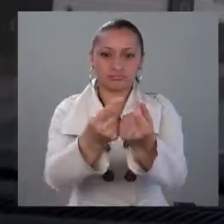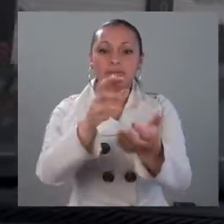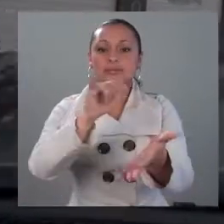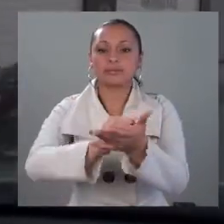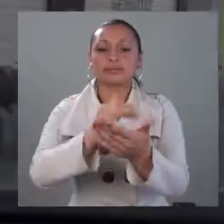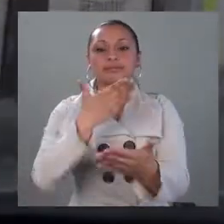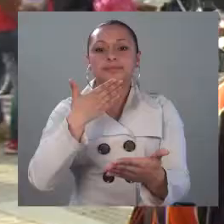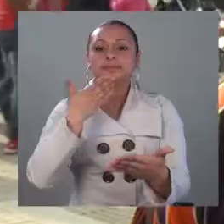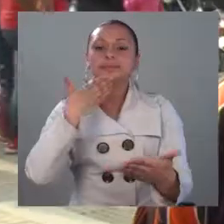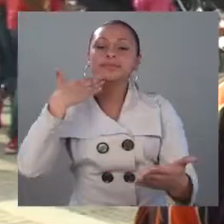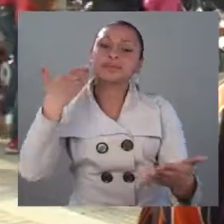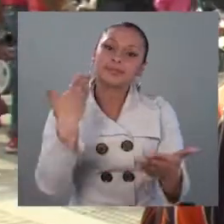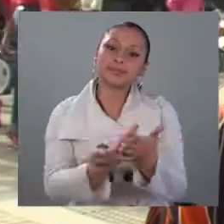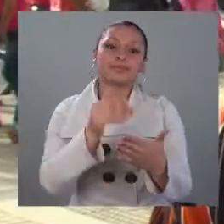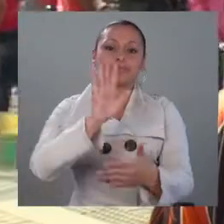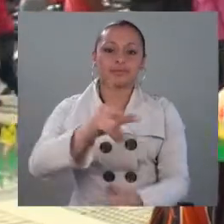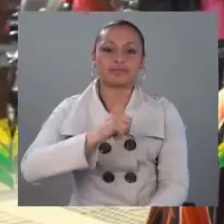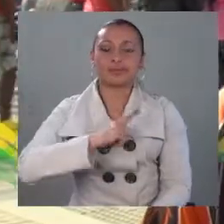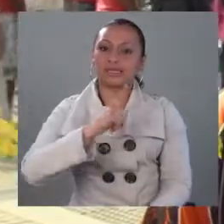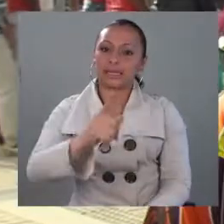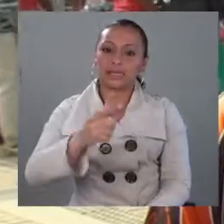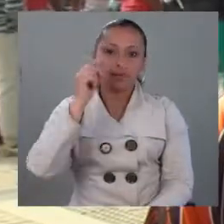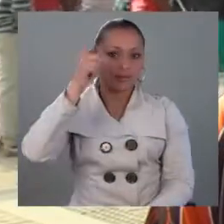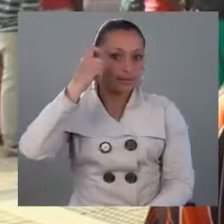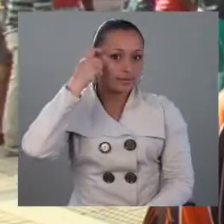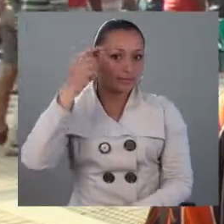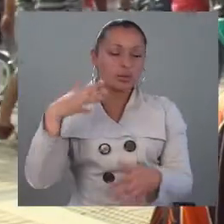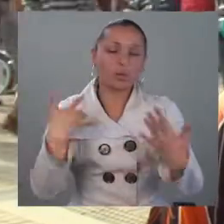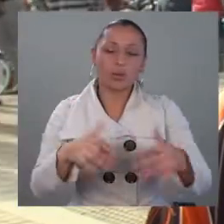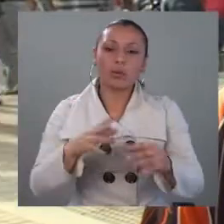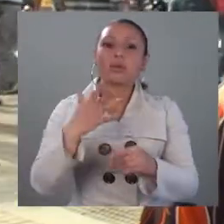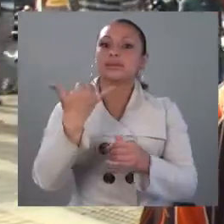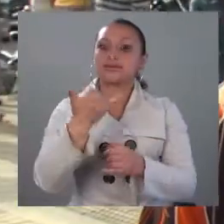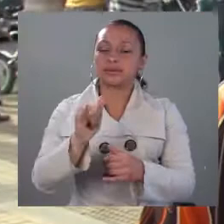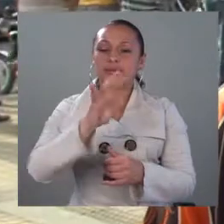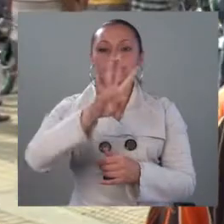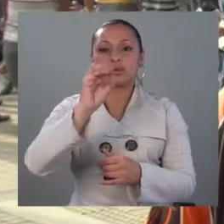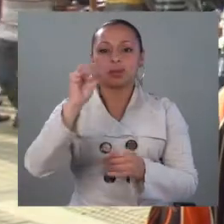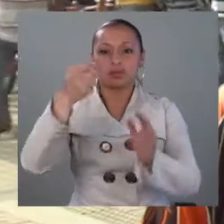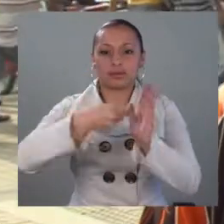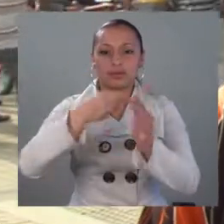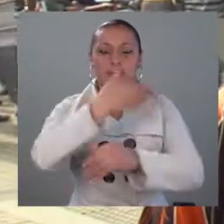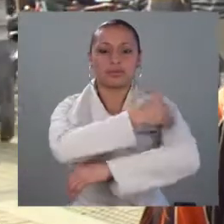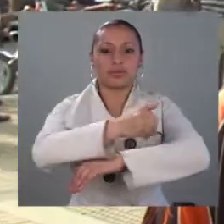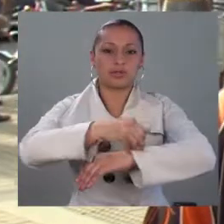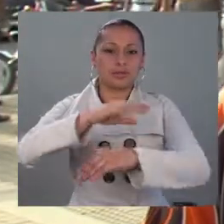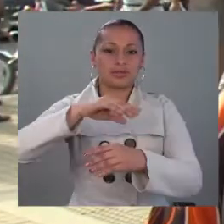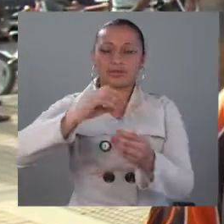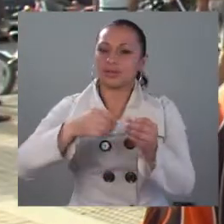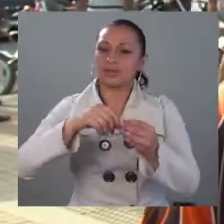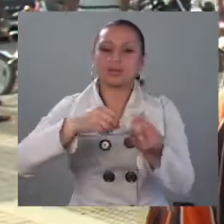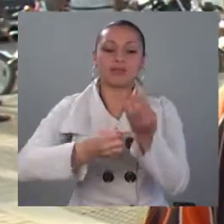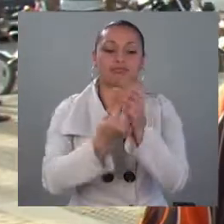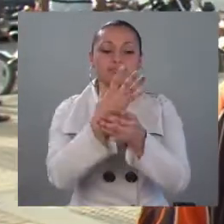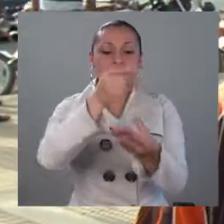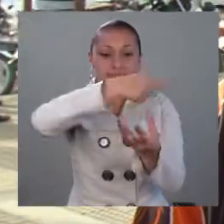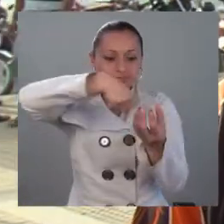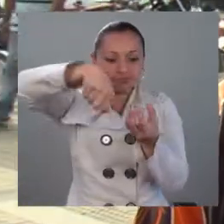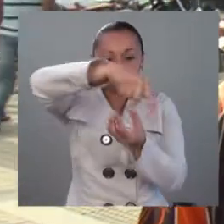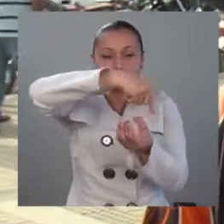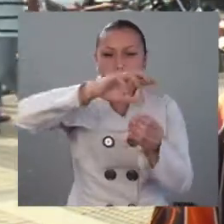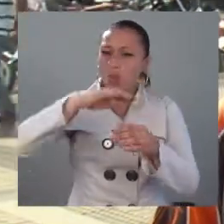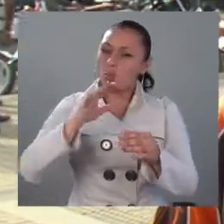ese poder de liderazgo que tiene el gobernador, logramos conseguir los 40 mil millones para toda la Circunvalar. Hoy